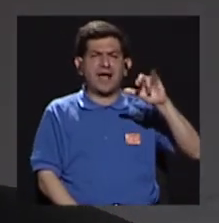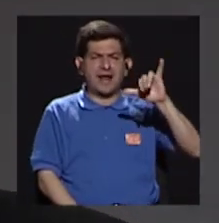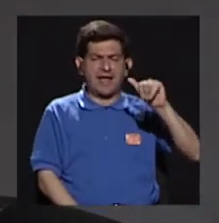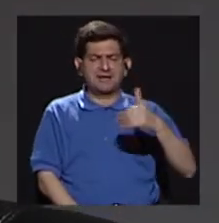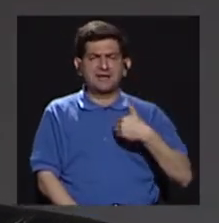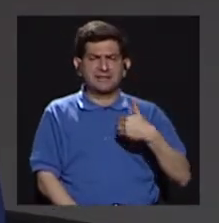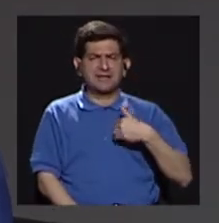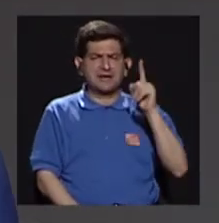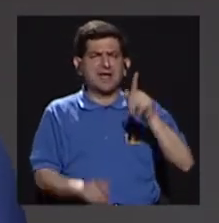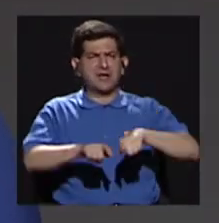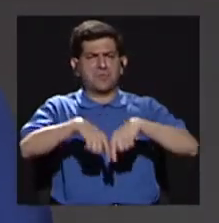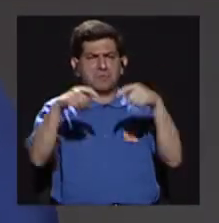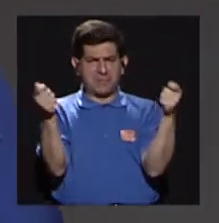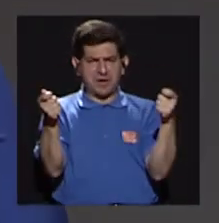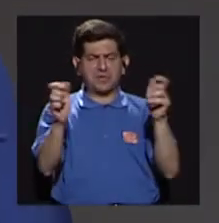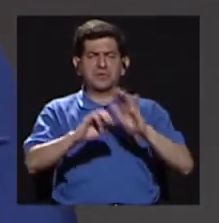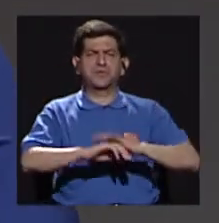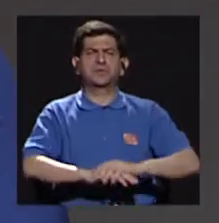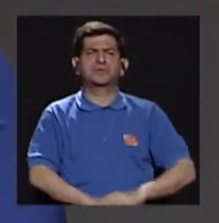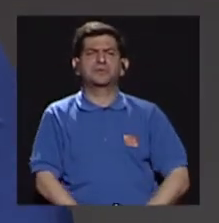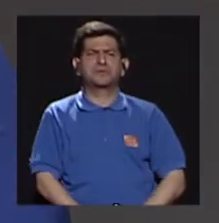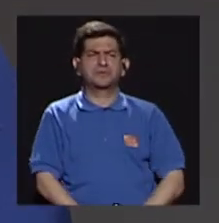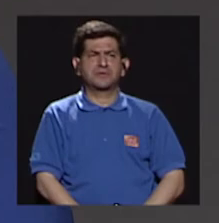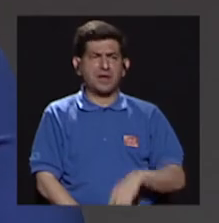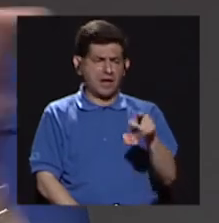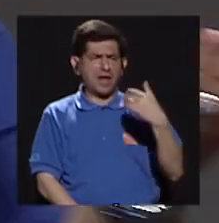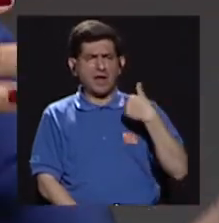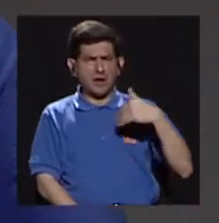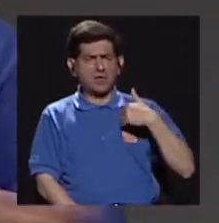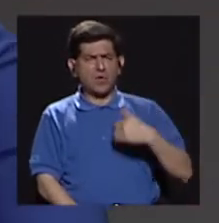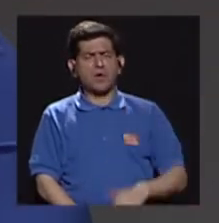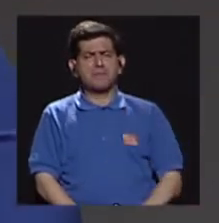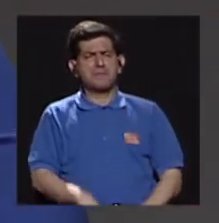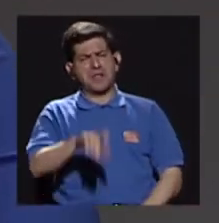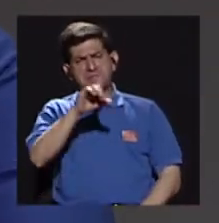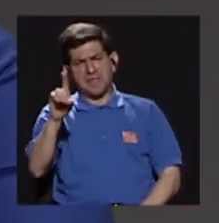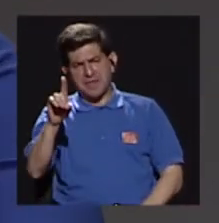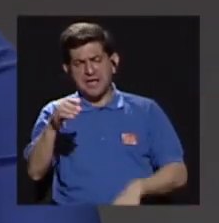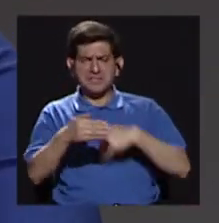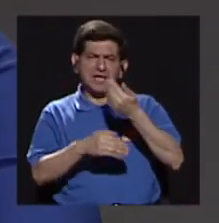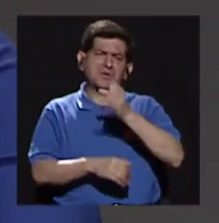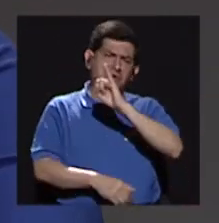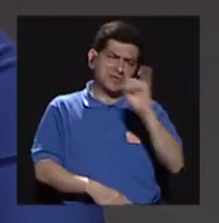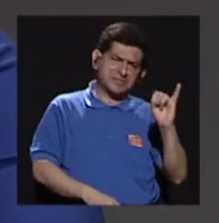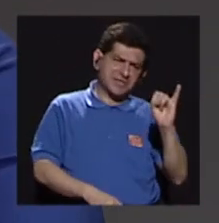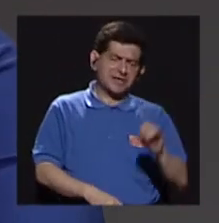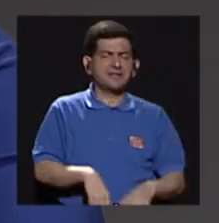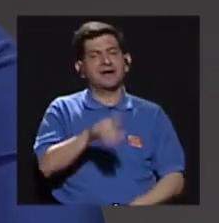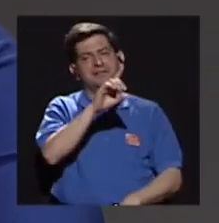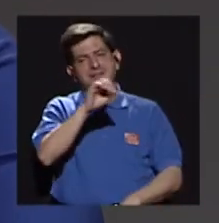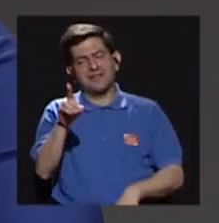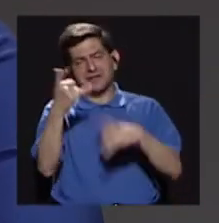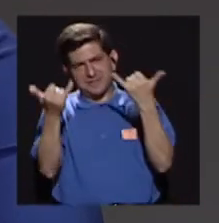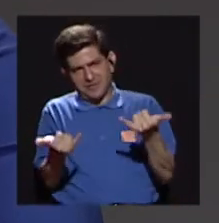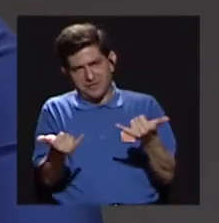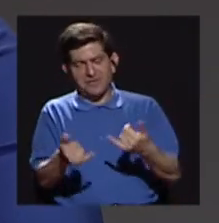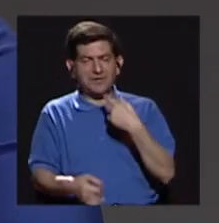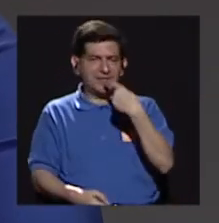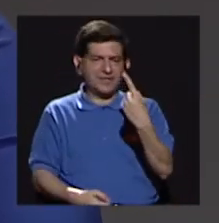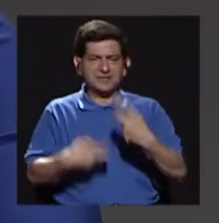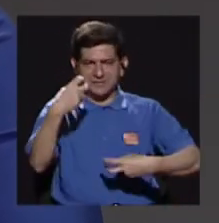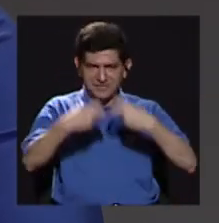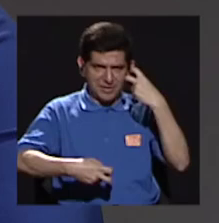los periódicos fernando que es un hombre de derecha fue un hombre de izquierda pues un hombre de derecha dice que el problema